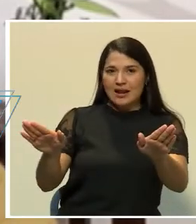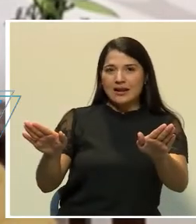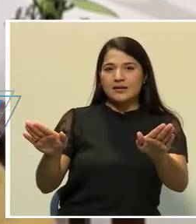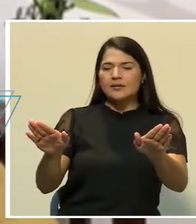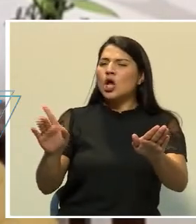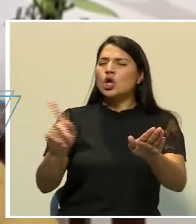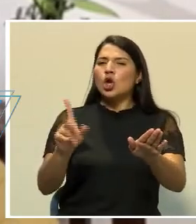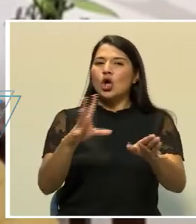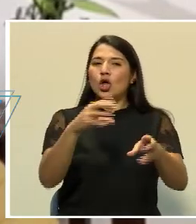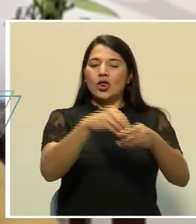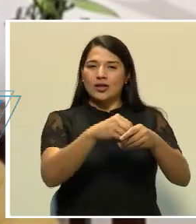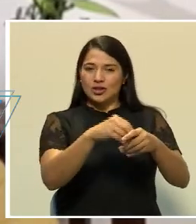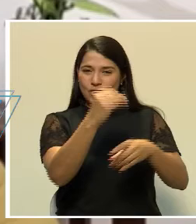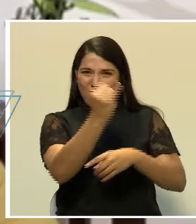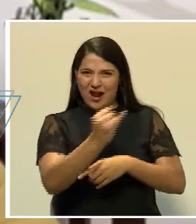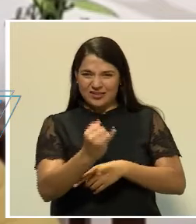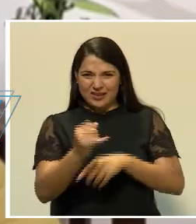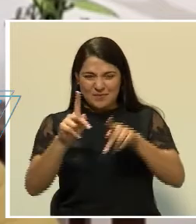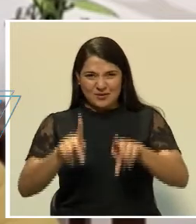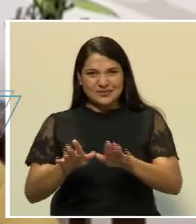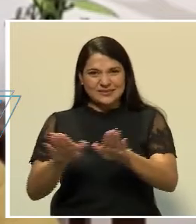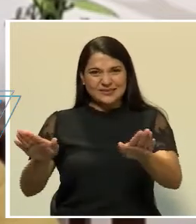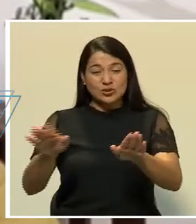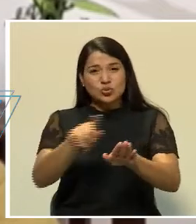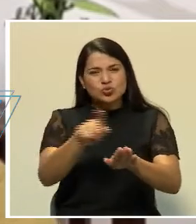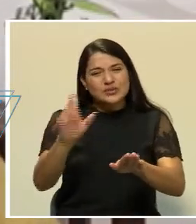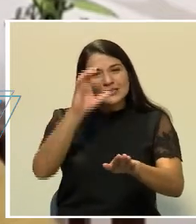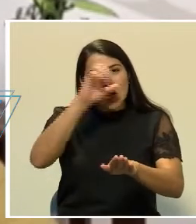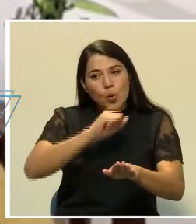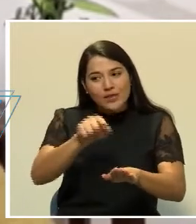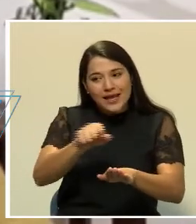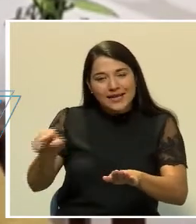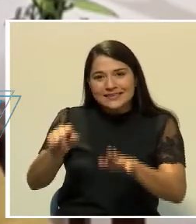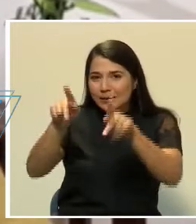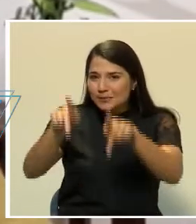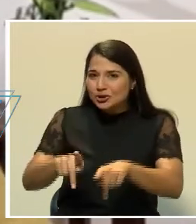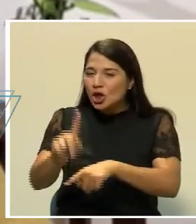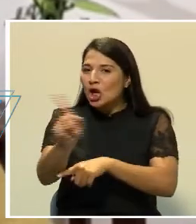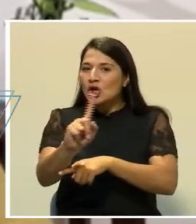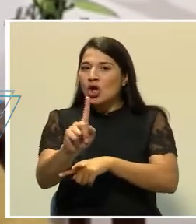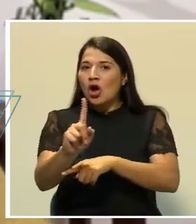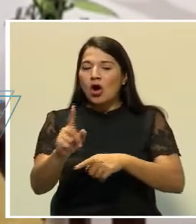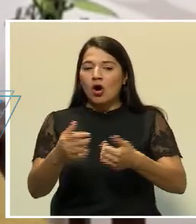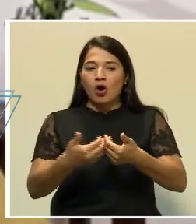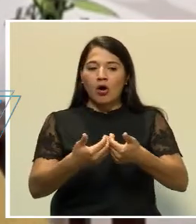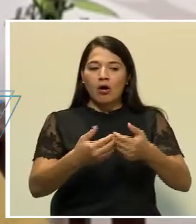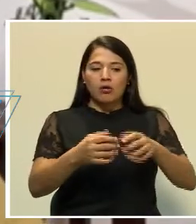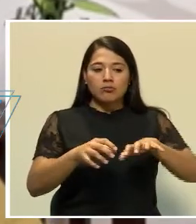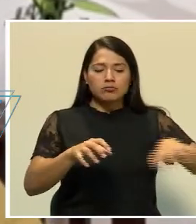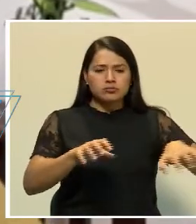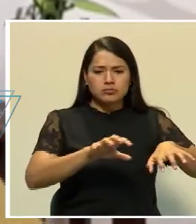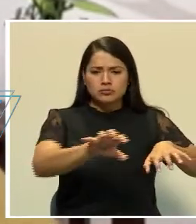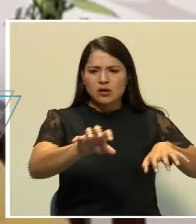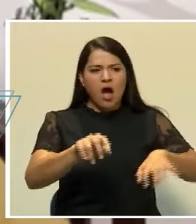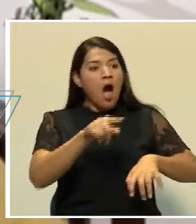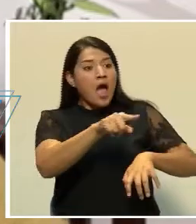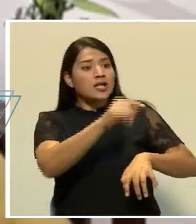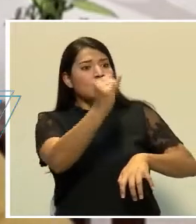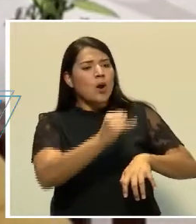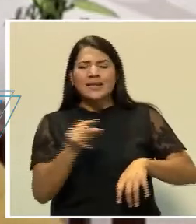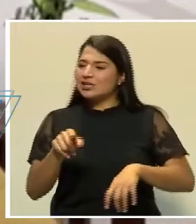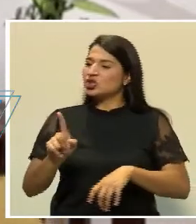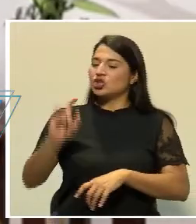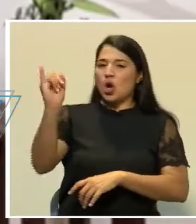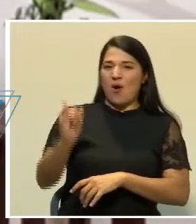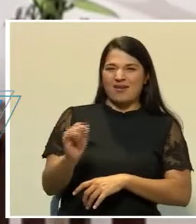sector artístico, vas a notar que la gente no hace esa segmentación, como decir, uy, esto es arte y esto no, cosa que se